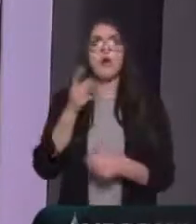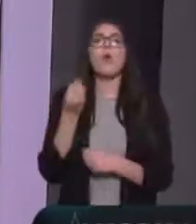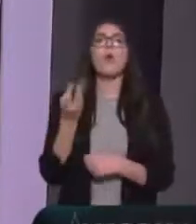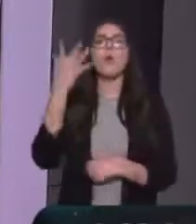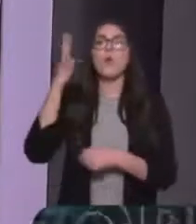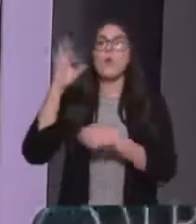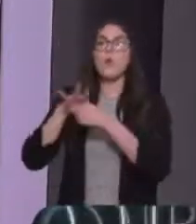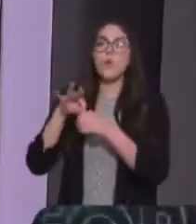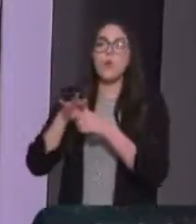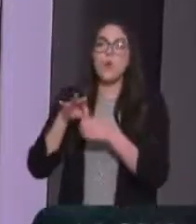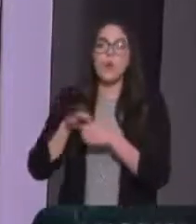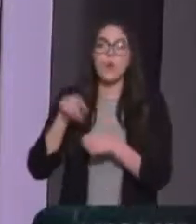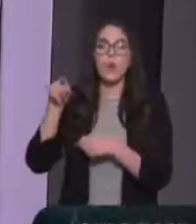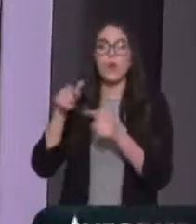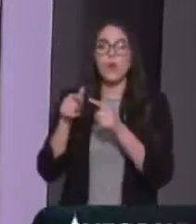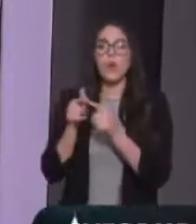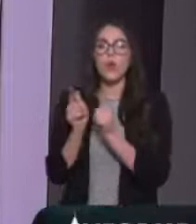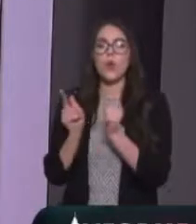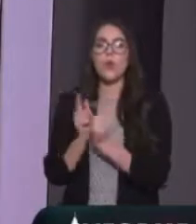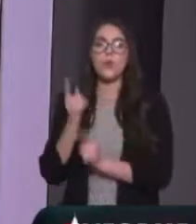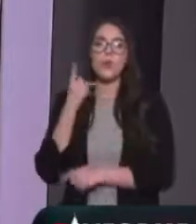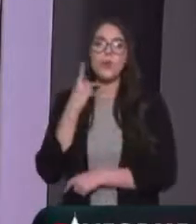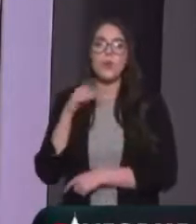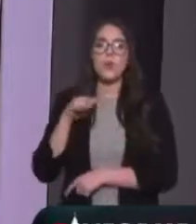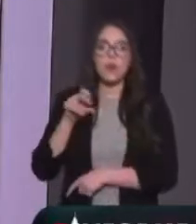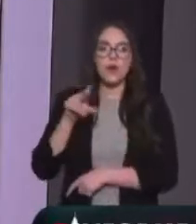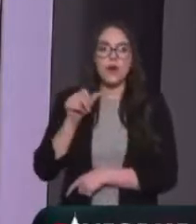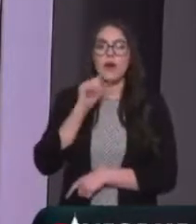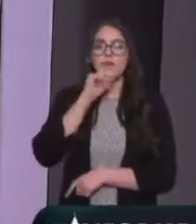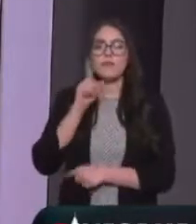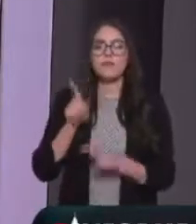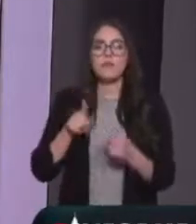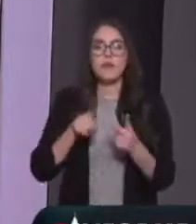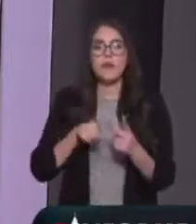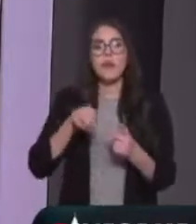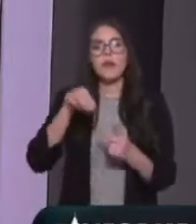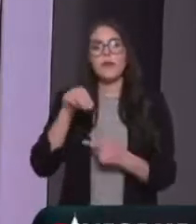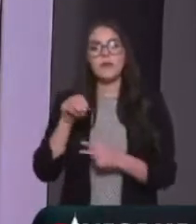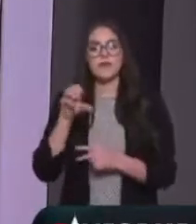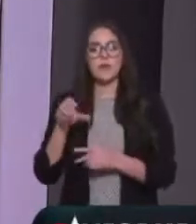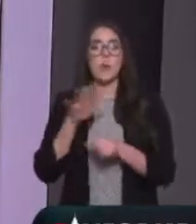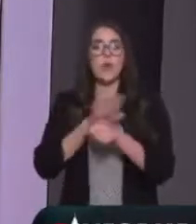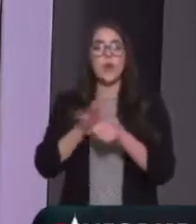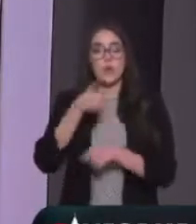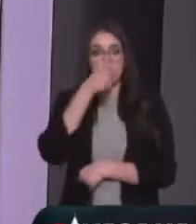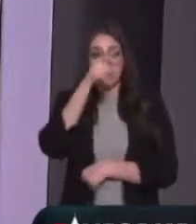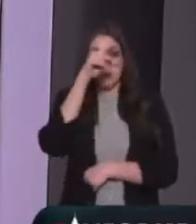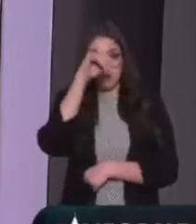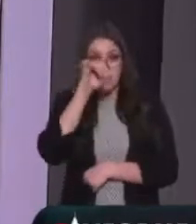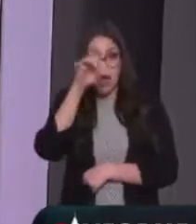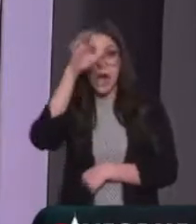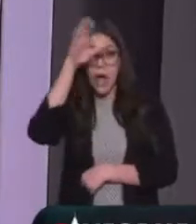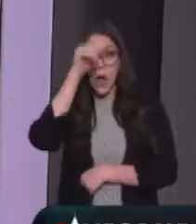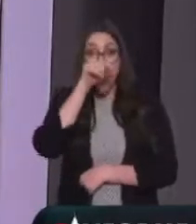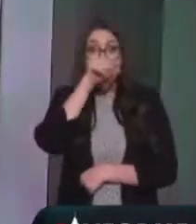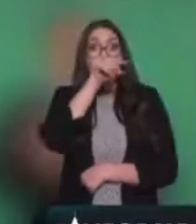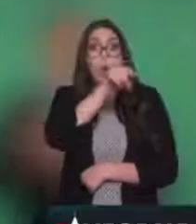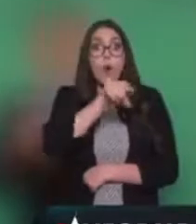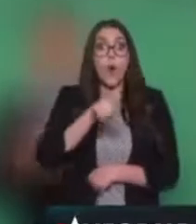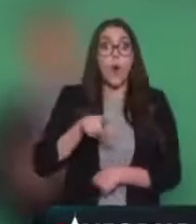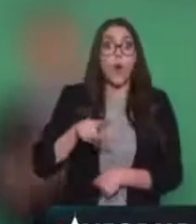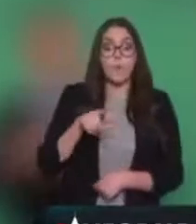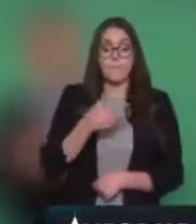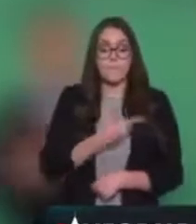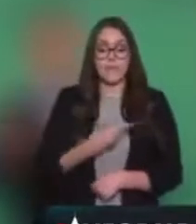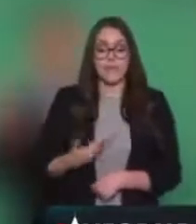de Morena y Encuentro Solidario, quienes avalaron que la pregunta para la consulta sea: ¿estás de acuerdo en que el presidente de la República electo